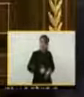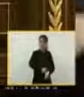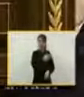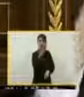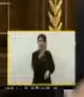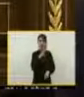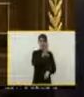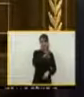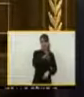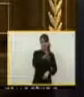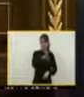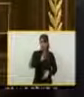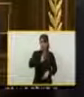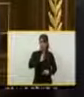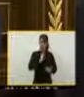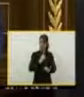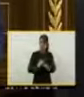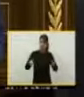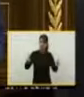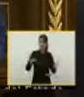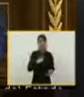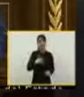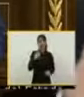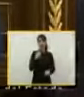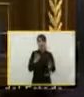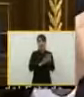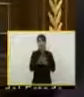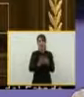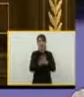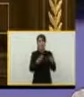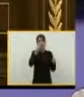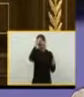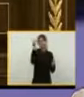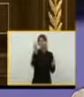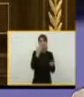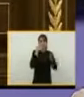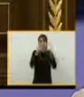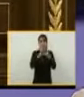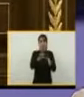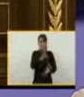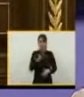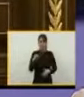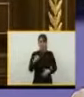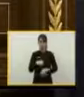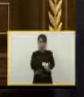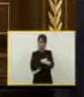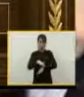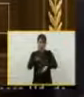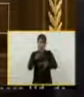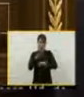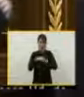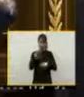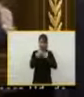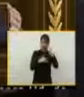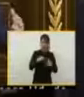de izquierdas, tampoco lo puede hacer. Bueno, hay que hablar en serio, ¿verdad? Y no se puede estar prometiendo permanentemente la modificación de la Constitución